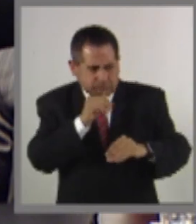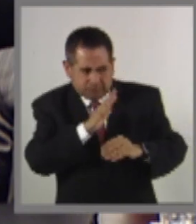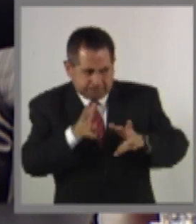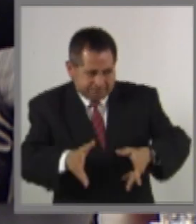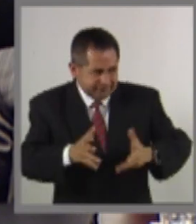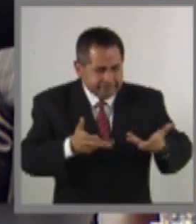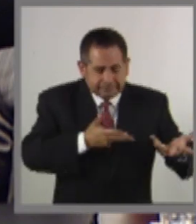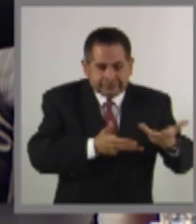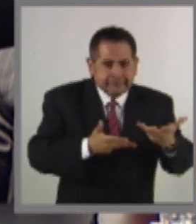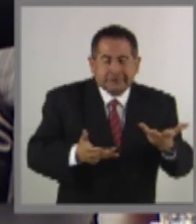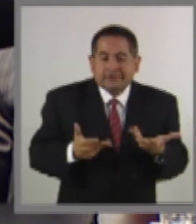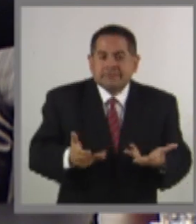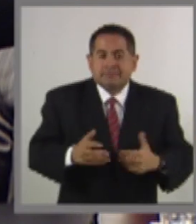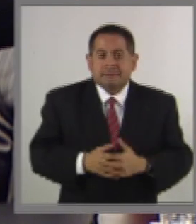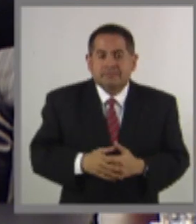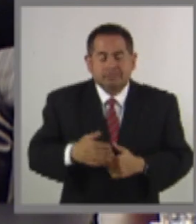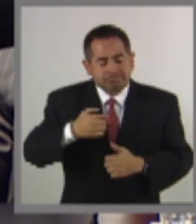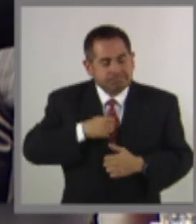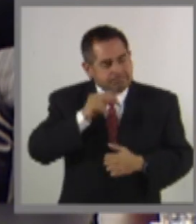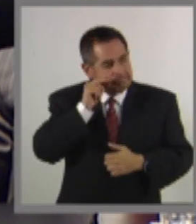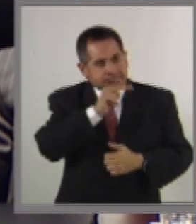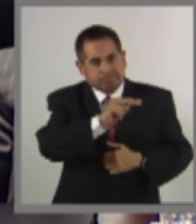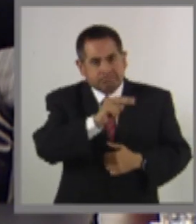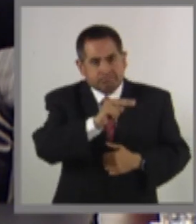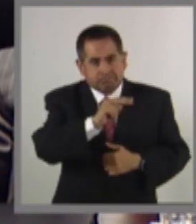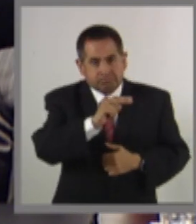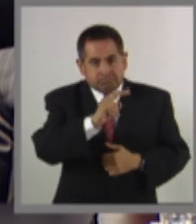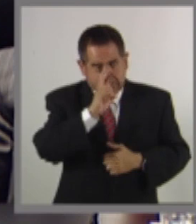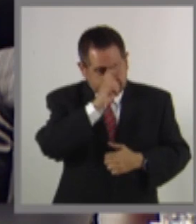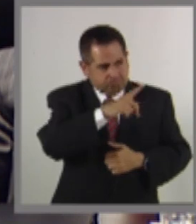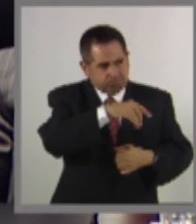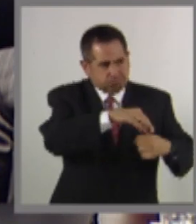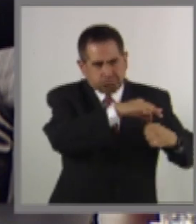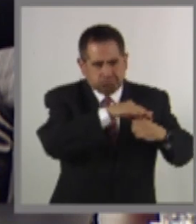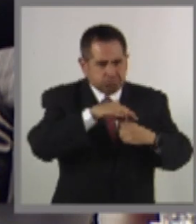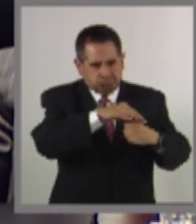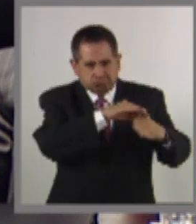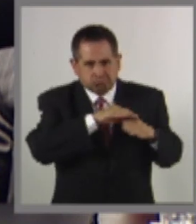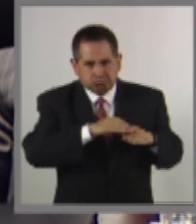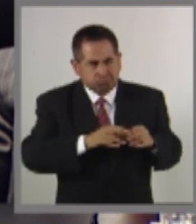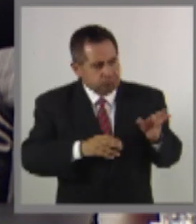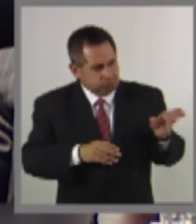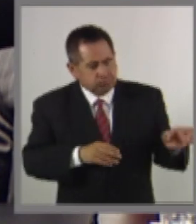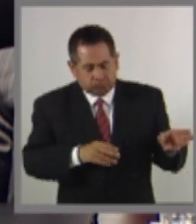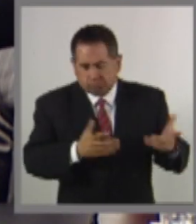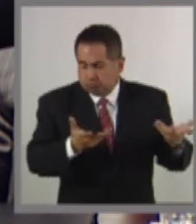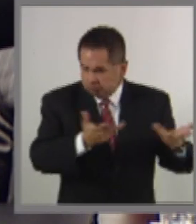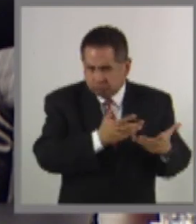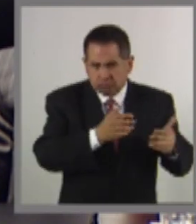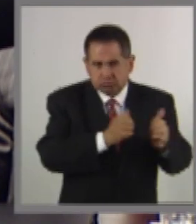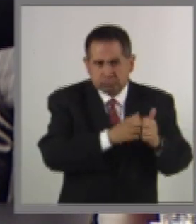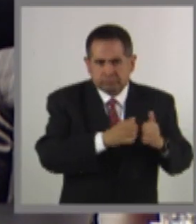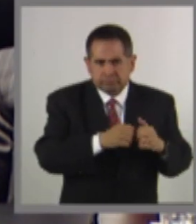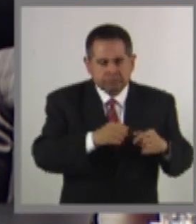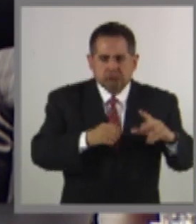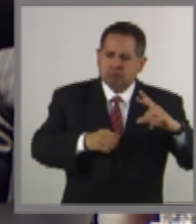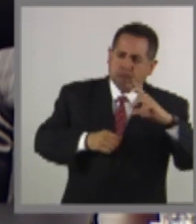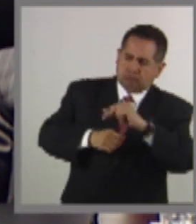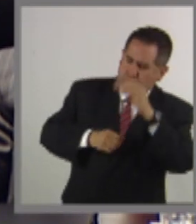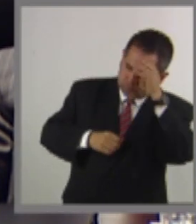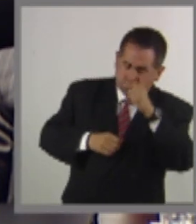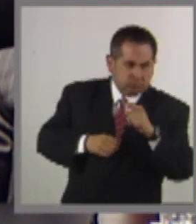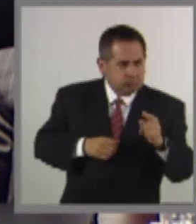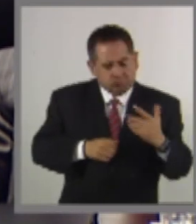modificar. Y vi y respeté mucho la votación, cómo lo hicieron en forma negativa sobre esa